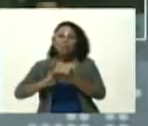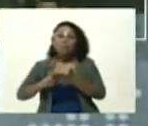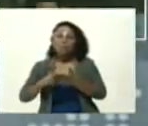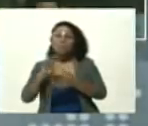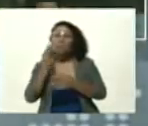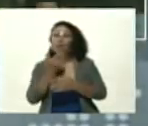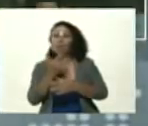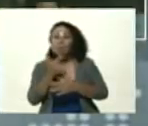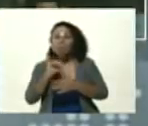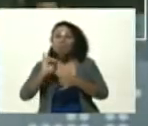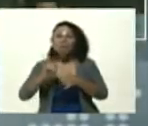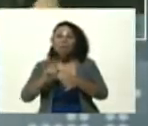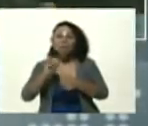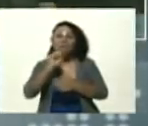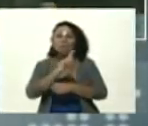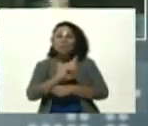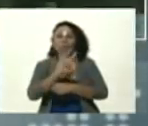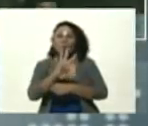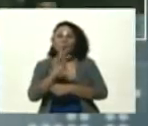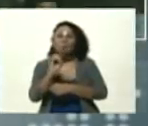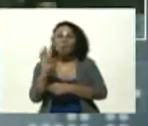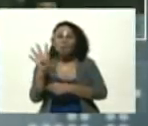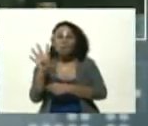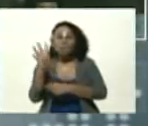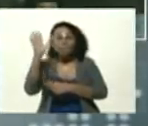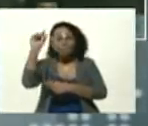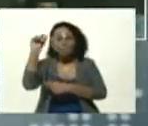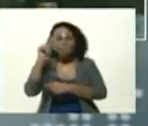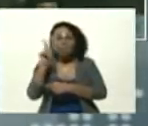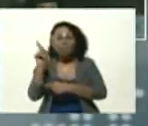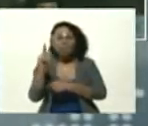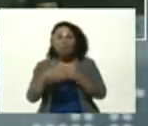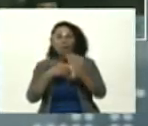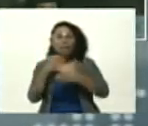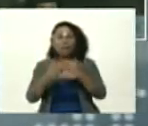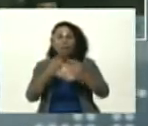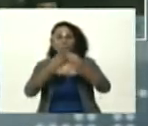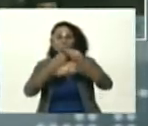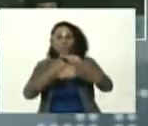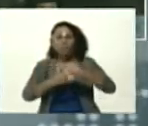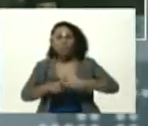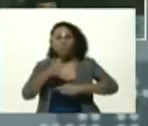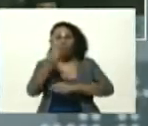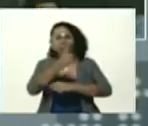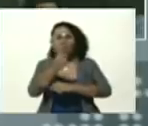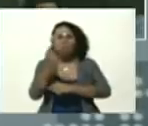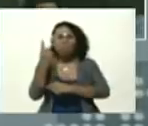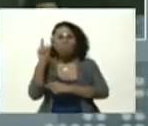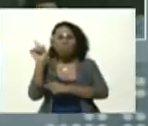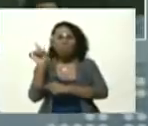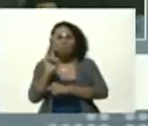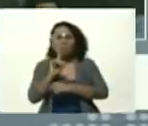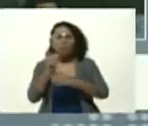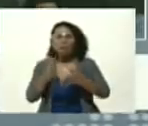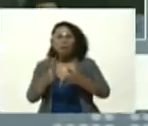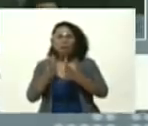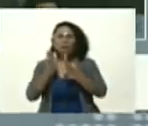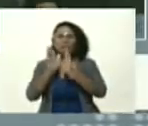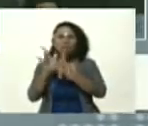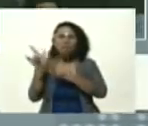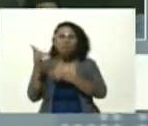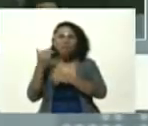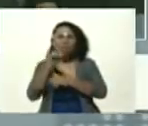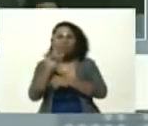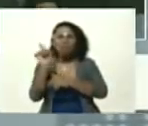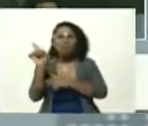ejemplo, en ingeniería, más de 104 baños. Y así una contabilidad en cada uno de los edificios que